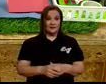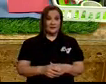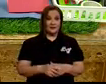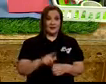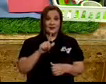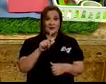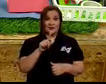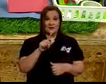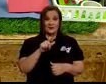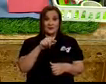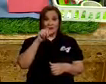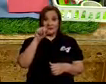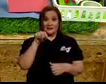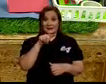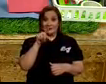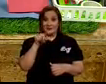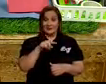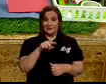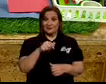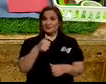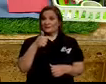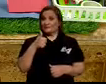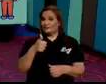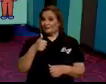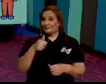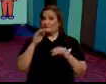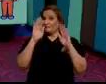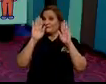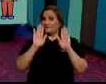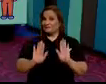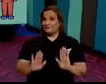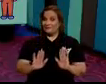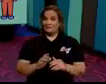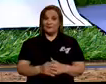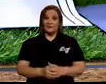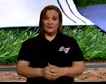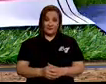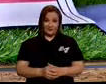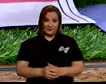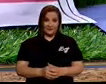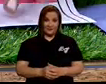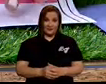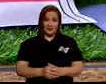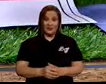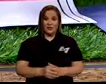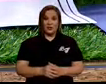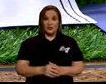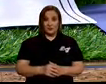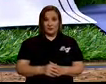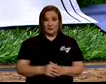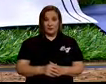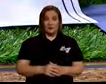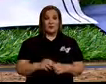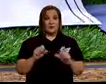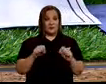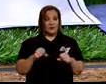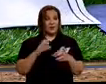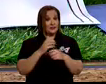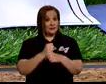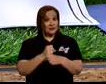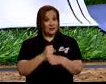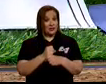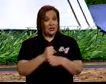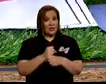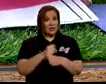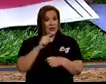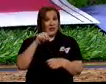La silueta de nuestra estrella. De igual forma puedes realizarlo también. Ok. Acá abajo que va la estrella